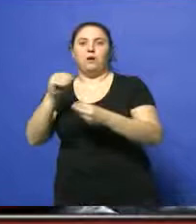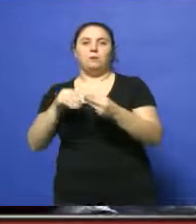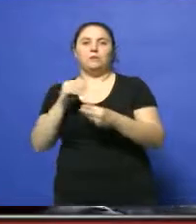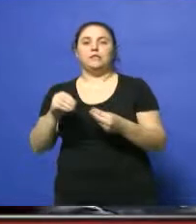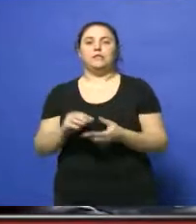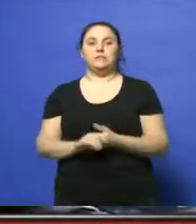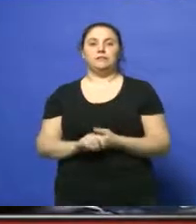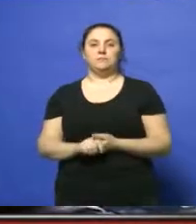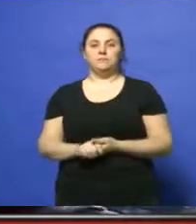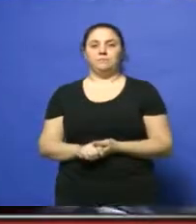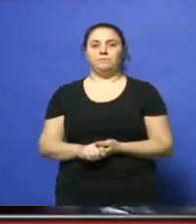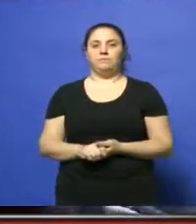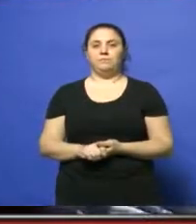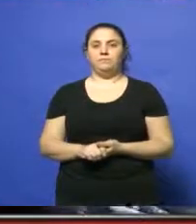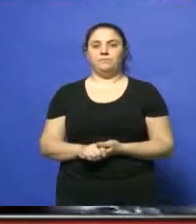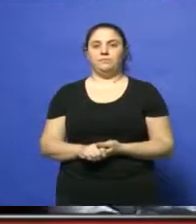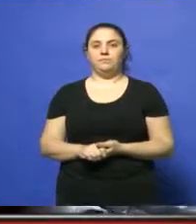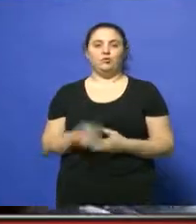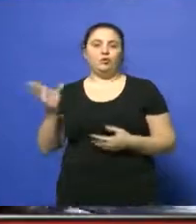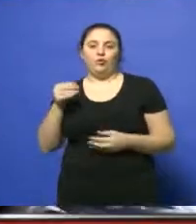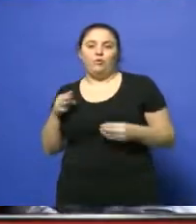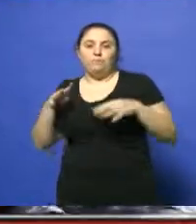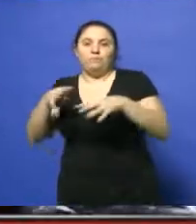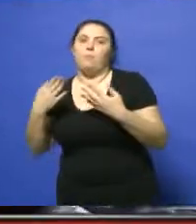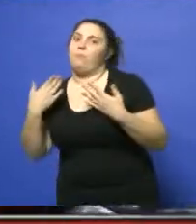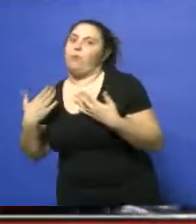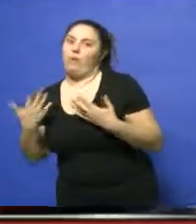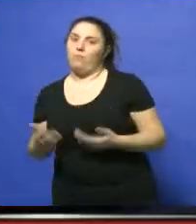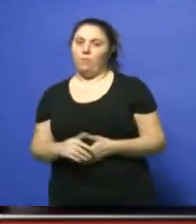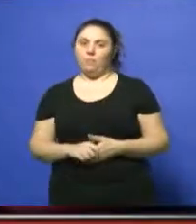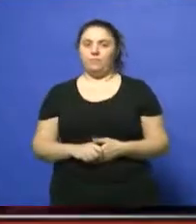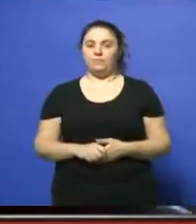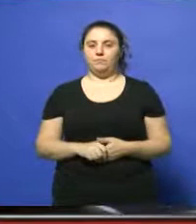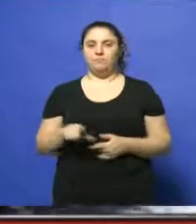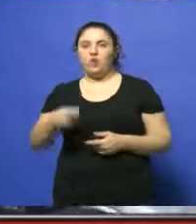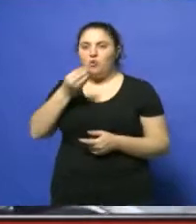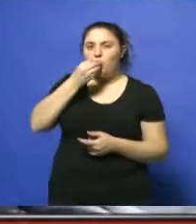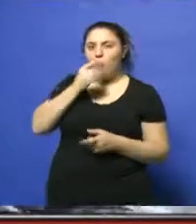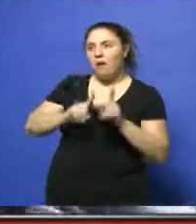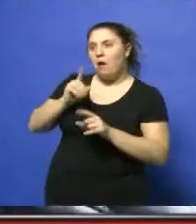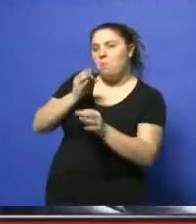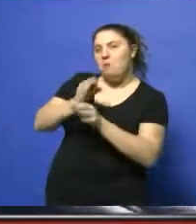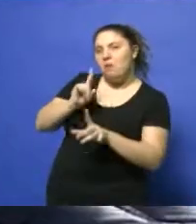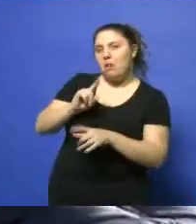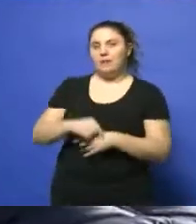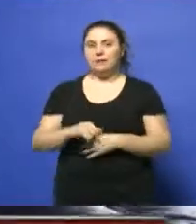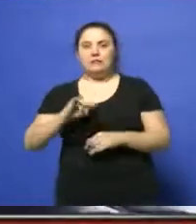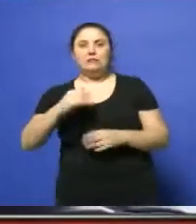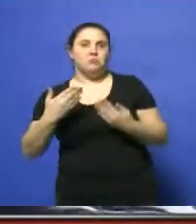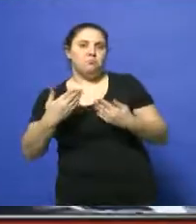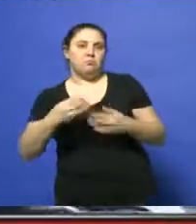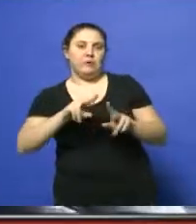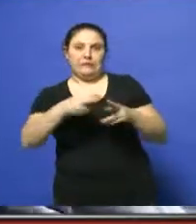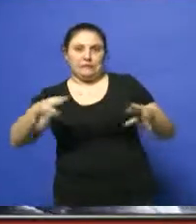rato. Con todos los que podamos asistir, con todos los que podamos ir. ¿Hacen alguna comida especial o...? Y si se puede, un